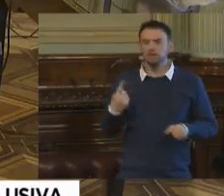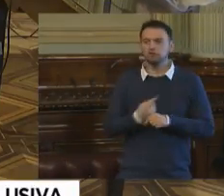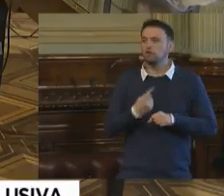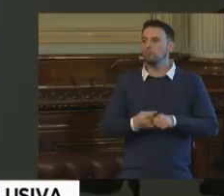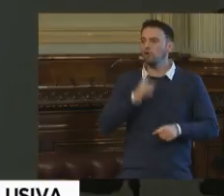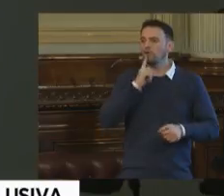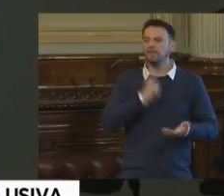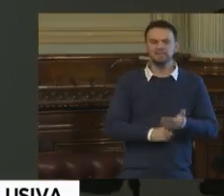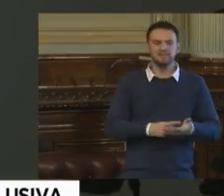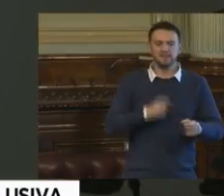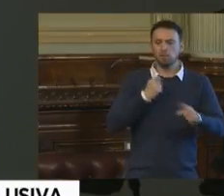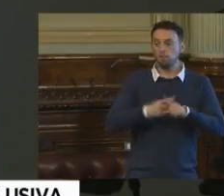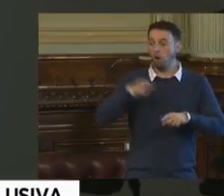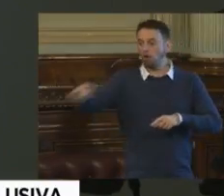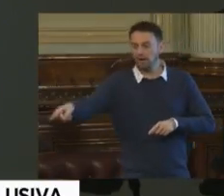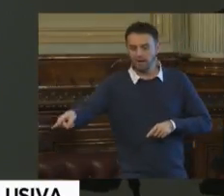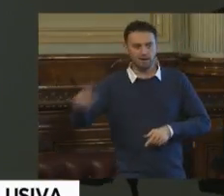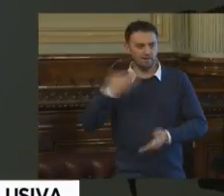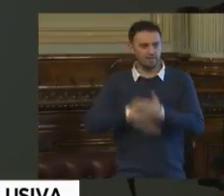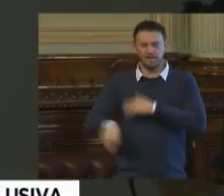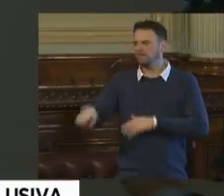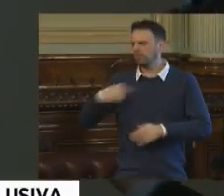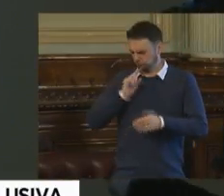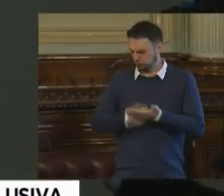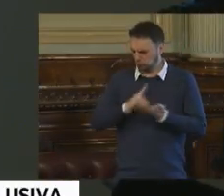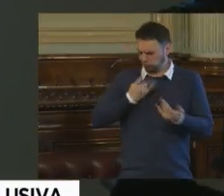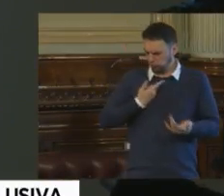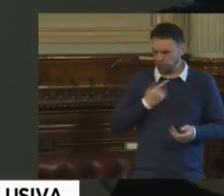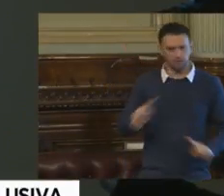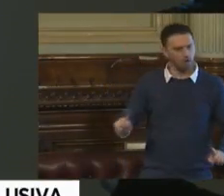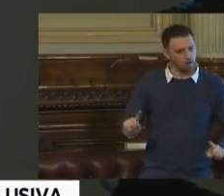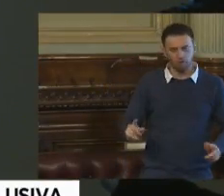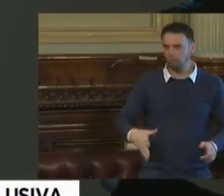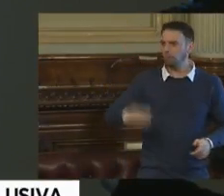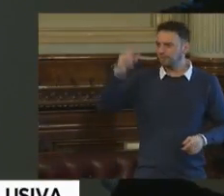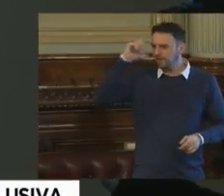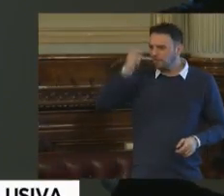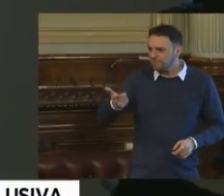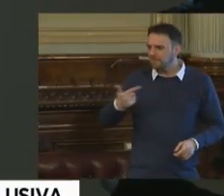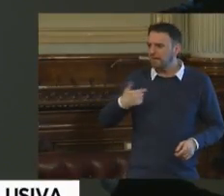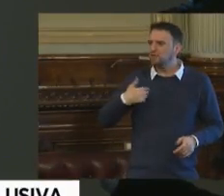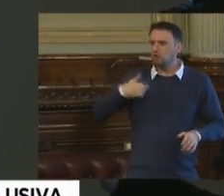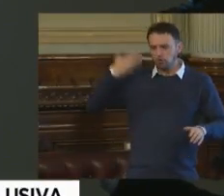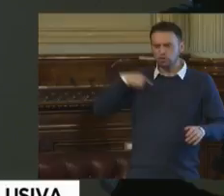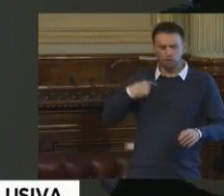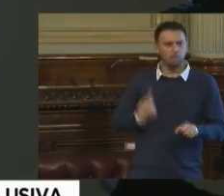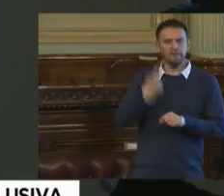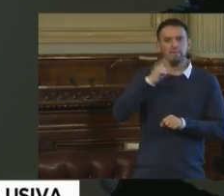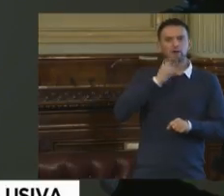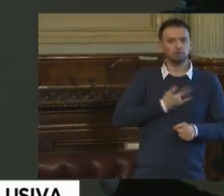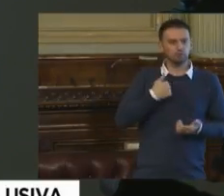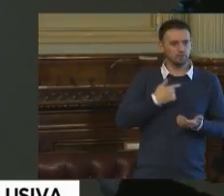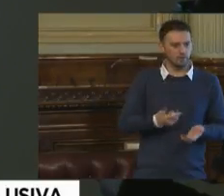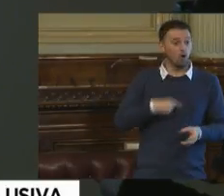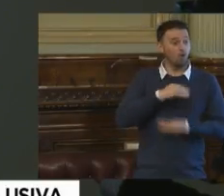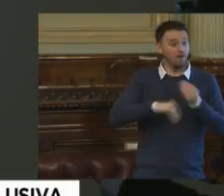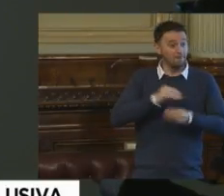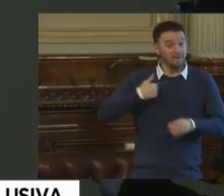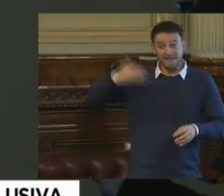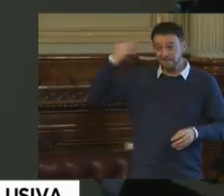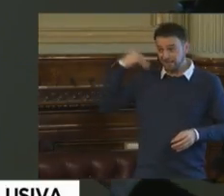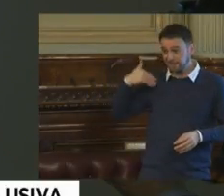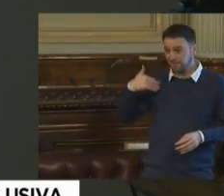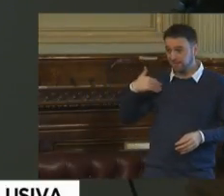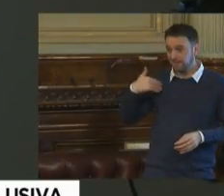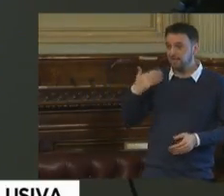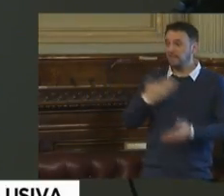no se puede decidir por las personas con discapacidad con la mejor intención como cuando en otros modelos de familia un